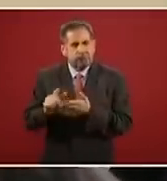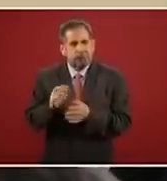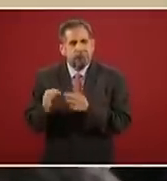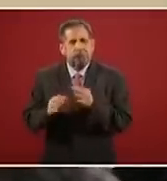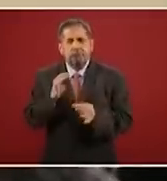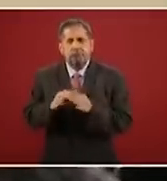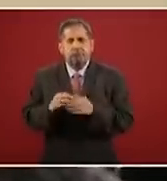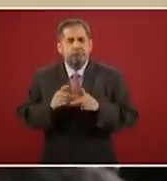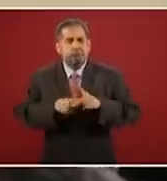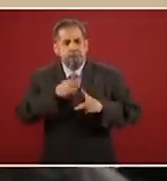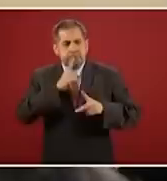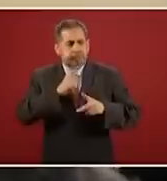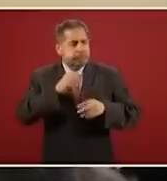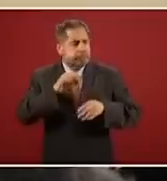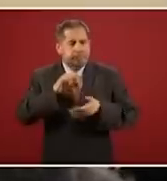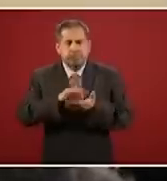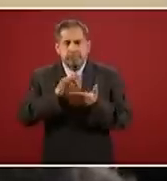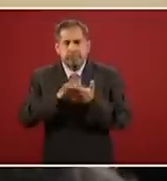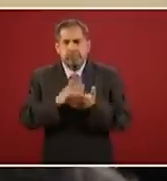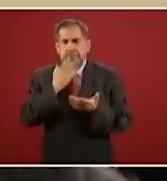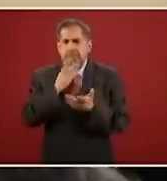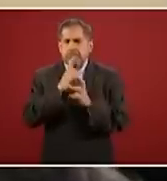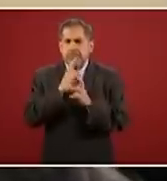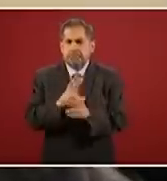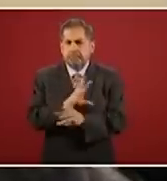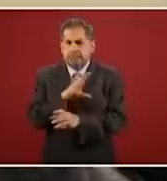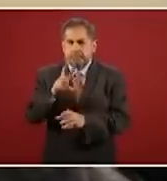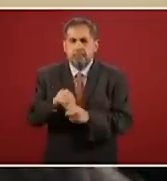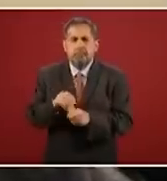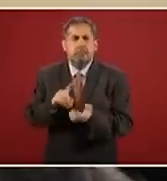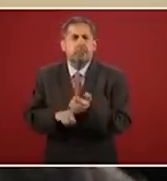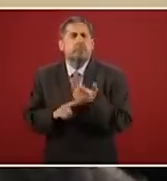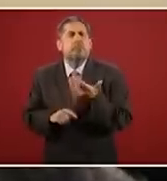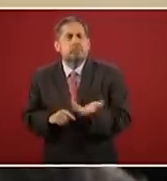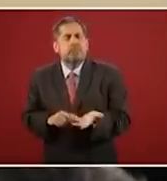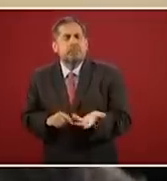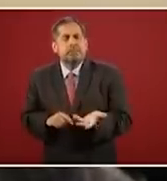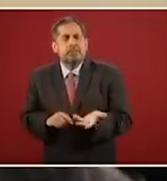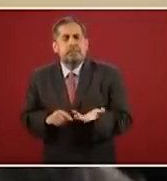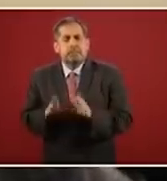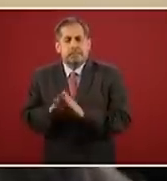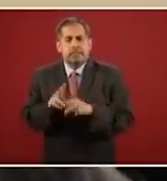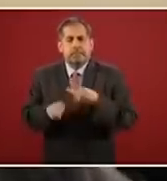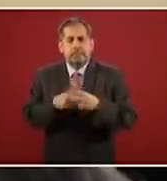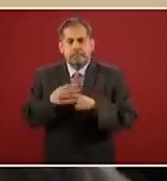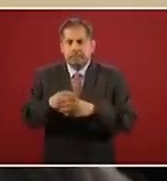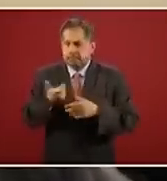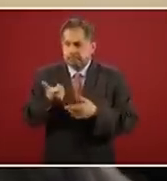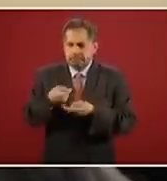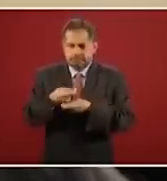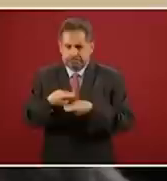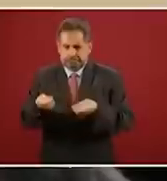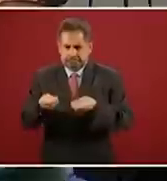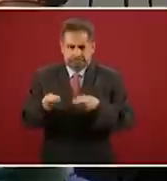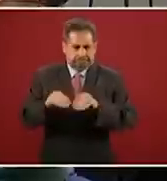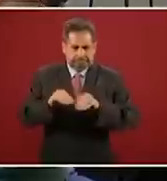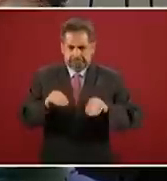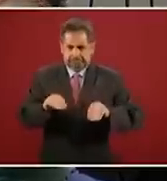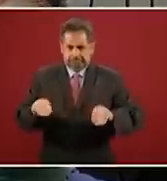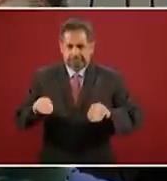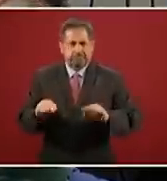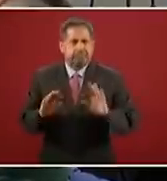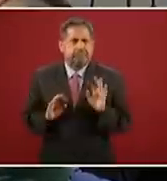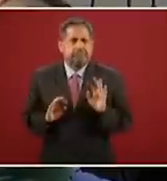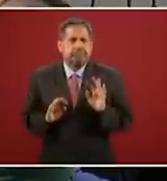por resultados también sean parte de toda esta situación de cómo redistribuir todos esos